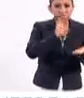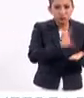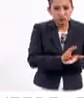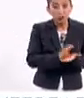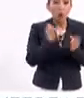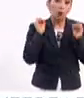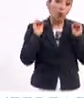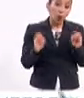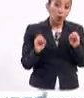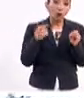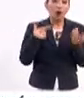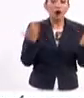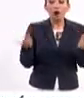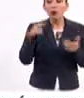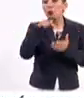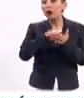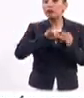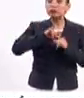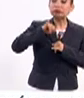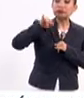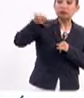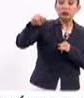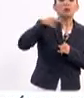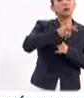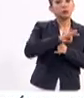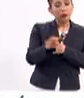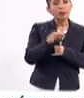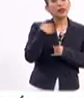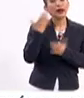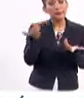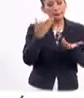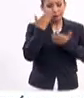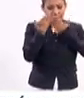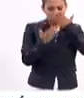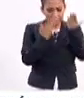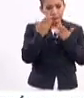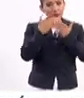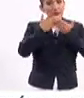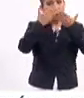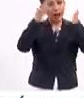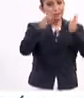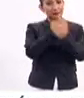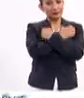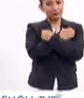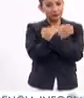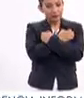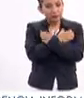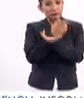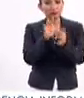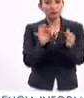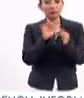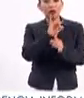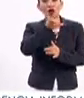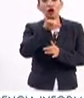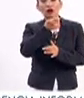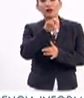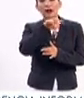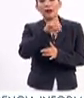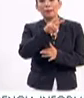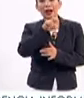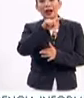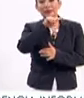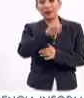discapacidad o bien que se encuentran en lugares remotos, tienen la oportunidad de prepararse y ampliar su educación, explica Giovanna